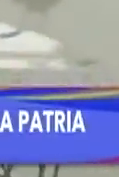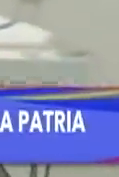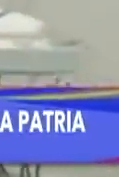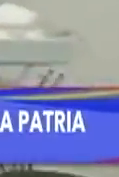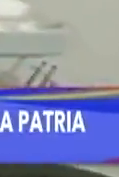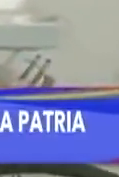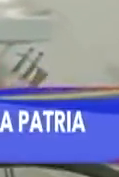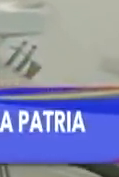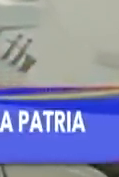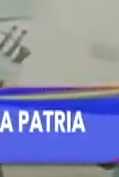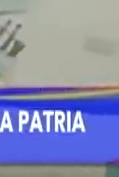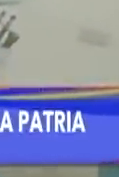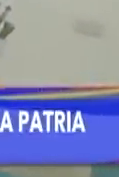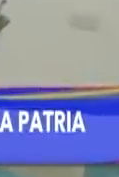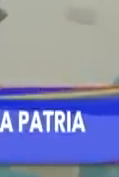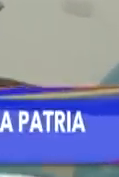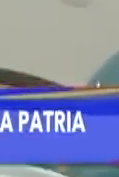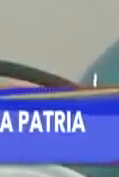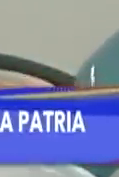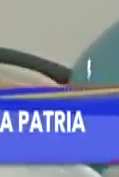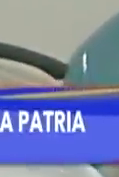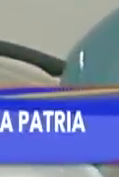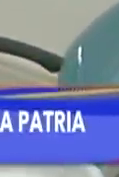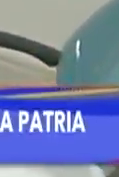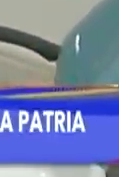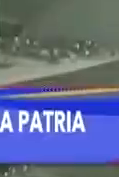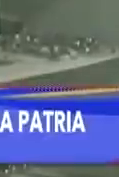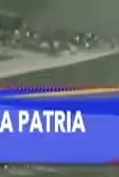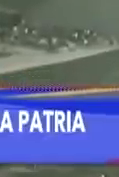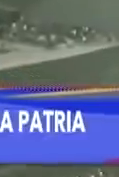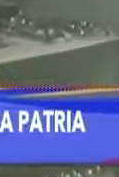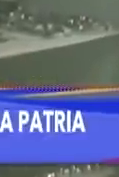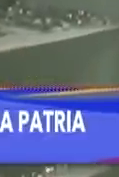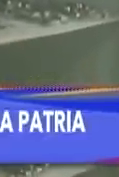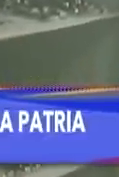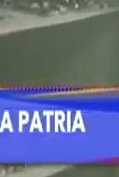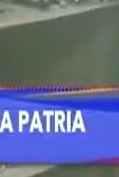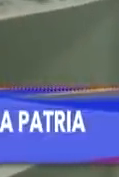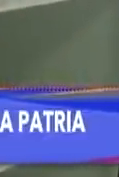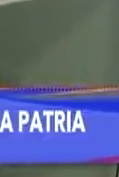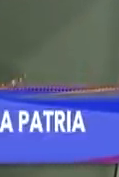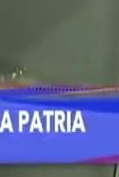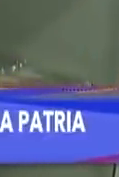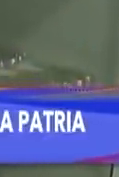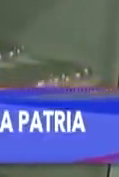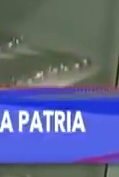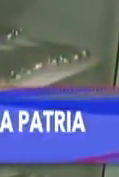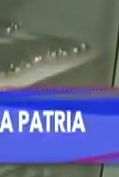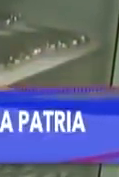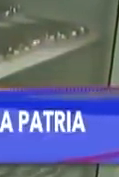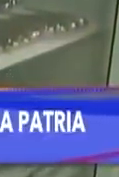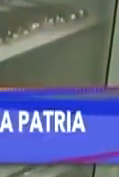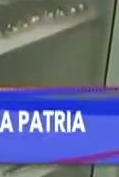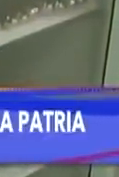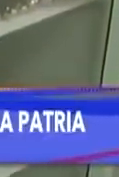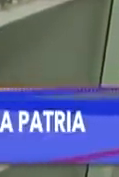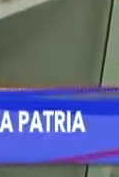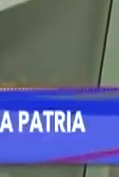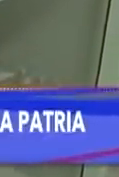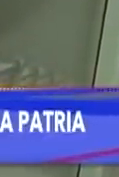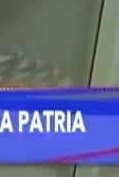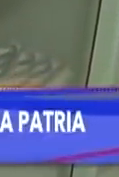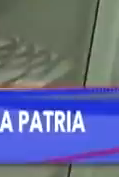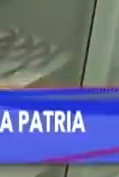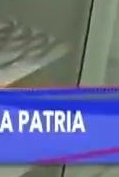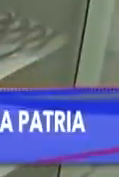un pueblo que se siente agradecido con la revolución, que ha respondido realmente como pueblo, y